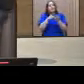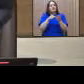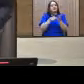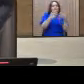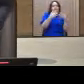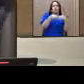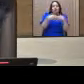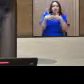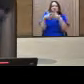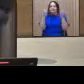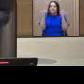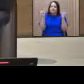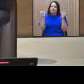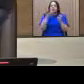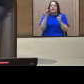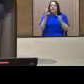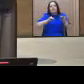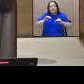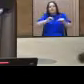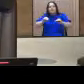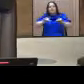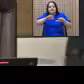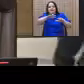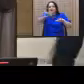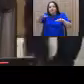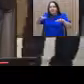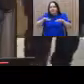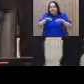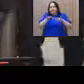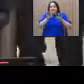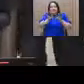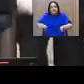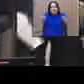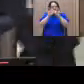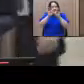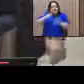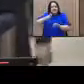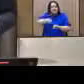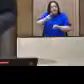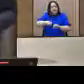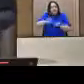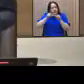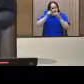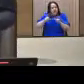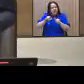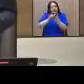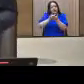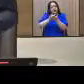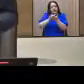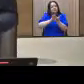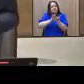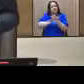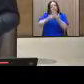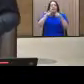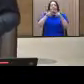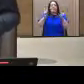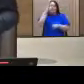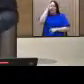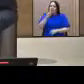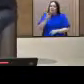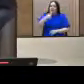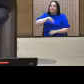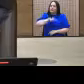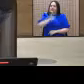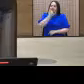son absolutamente indispensables. Es necesario caminar en estos proyectos, pero creo que nos estamos equivocando